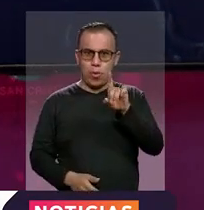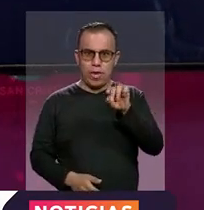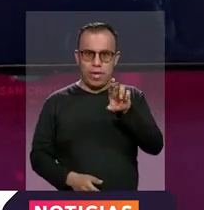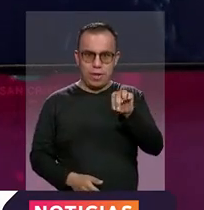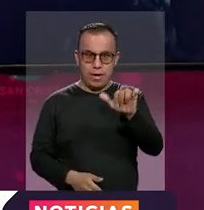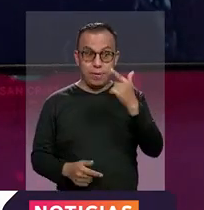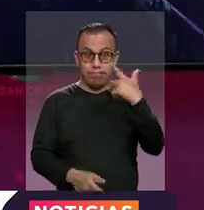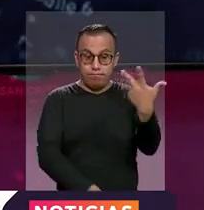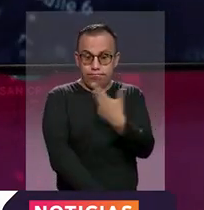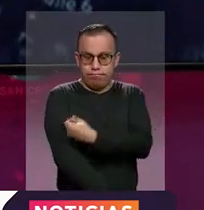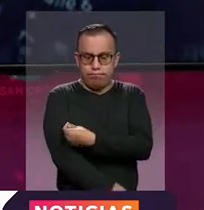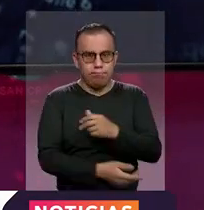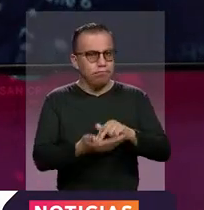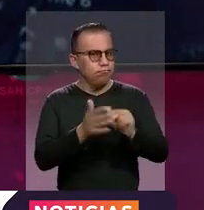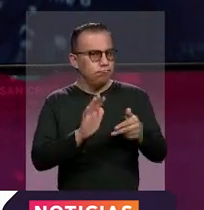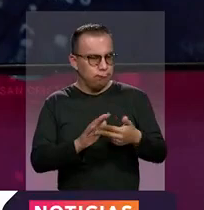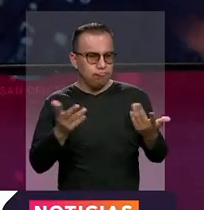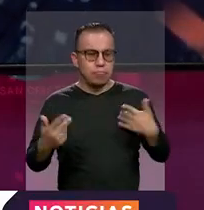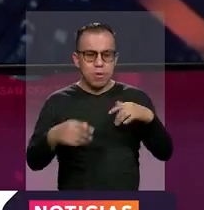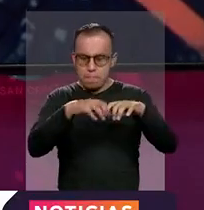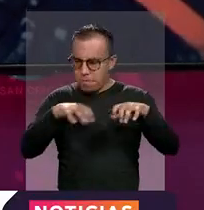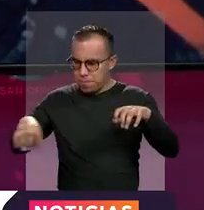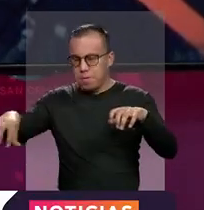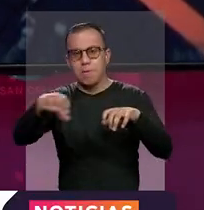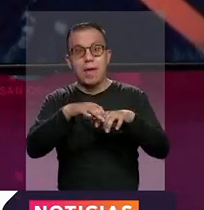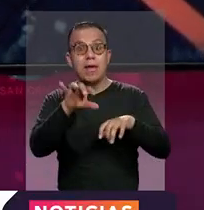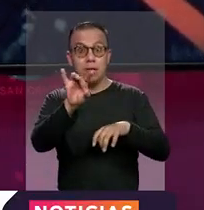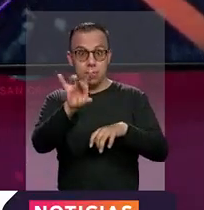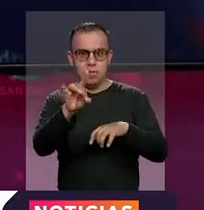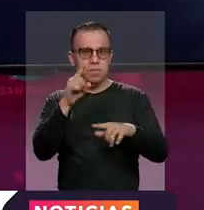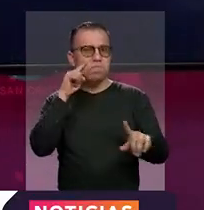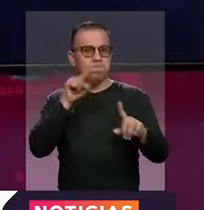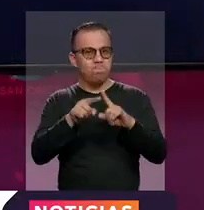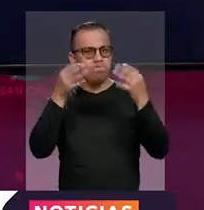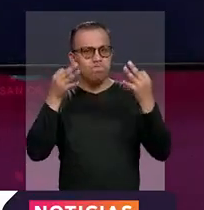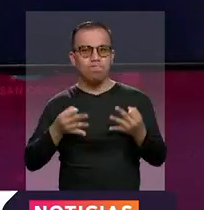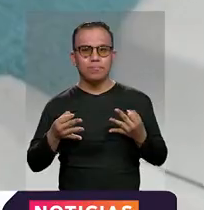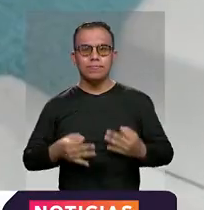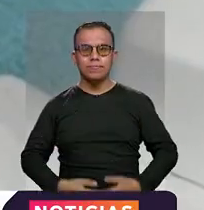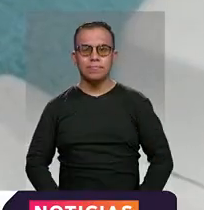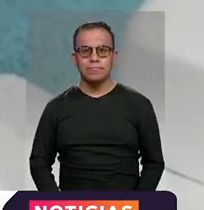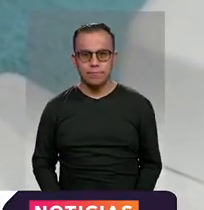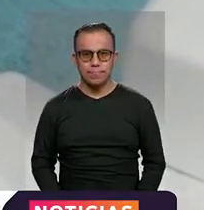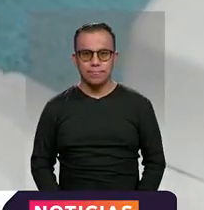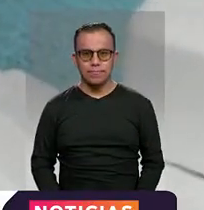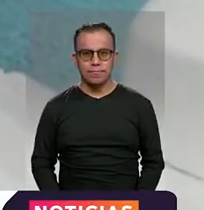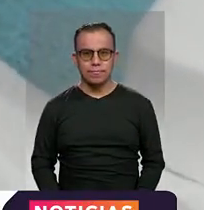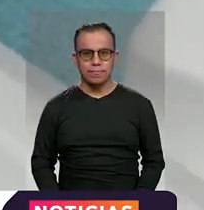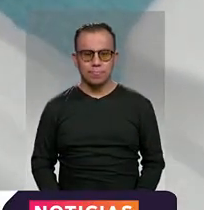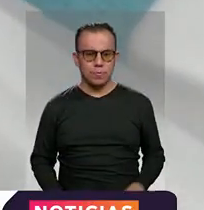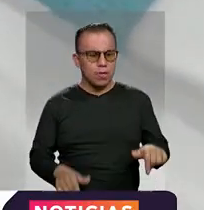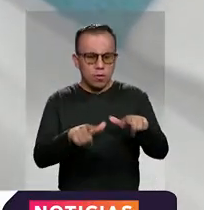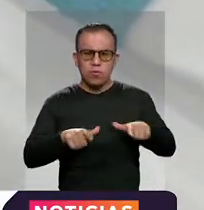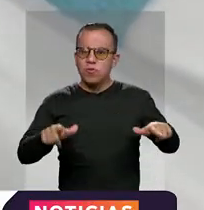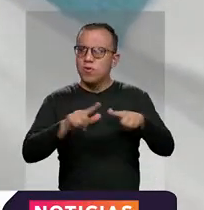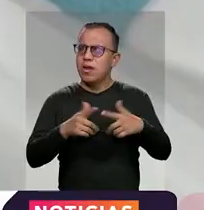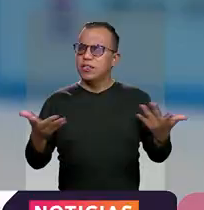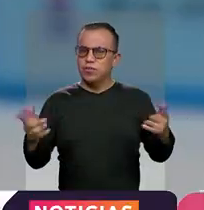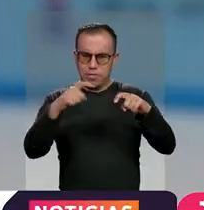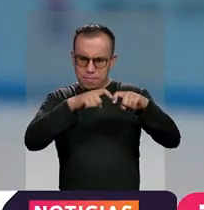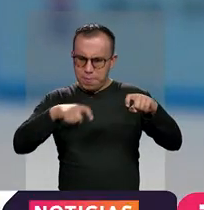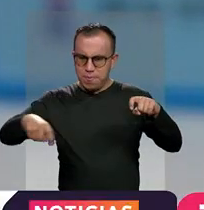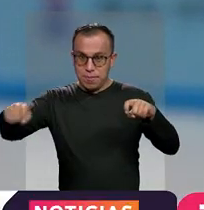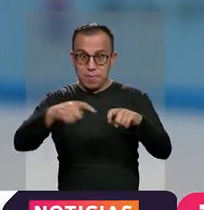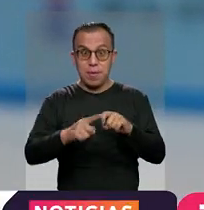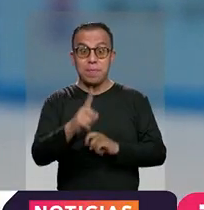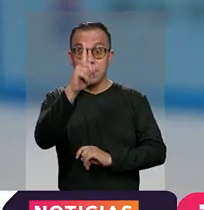La entidad habilitó 15 puestos de vacunación en la ciudad para este biológico. Los puntos habilitados para la aplicación